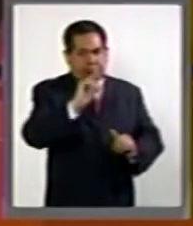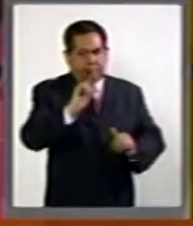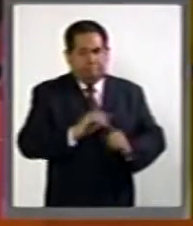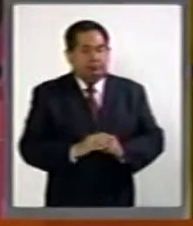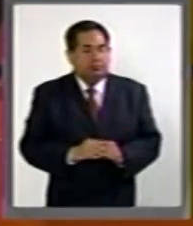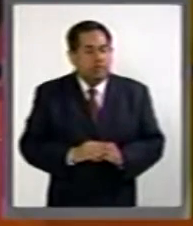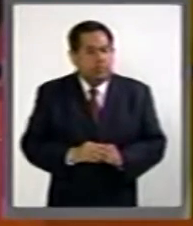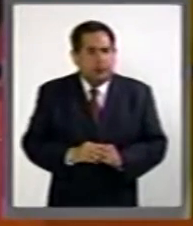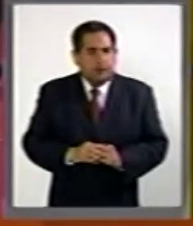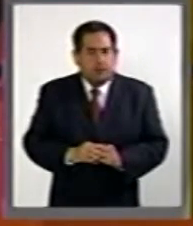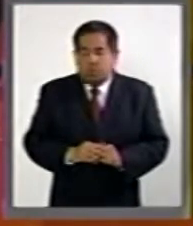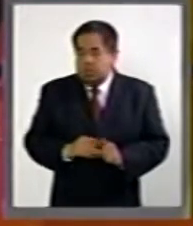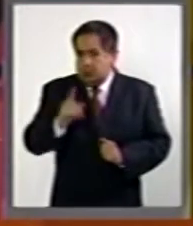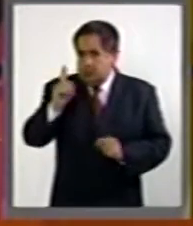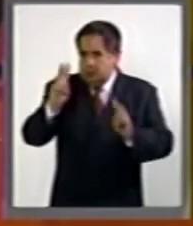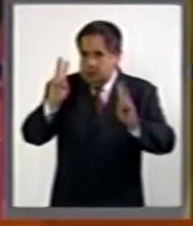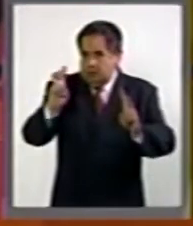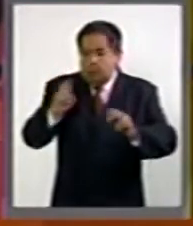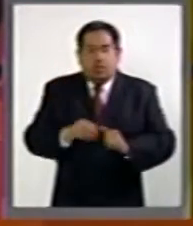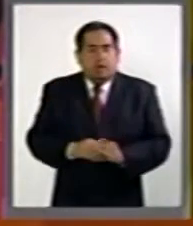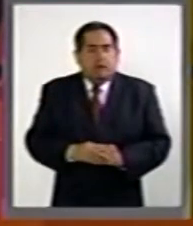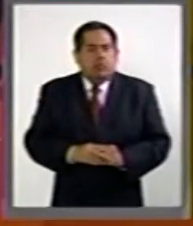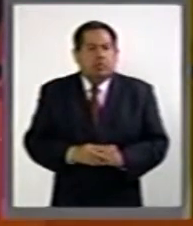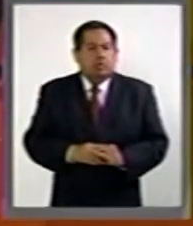Un tema que,